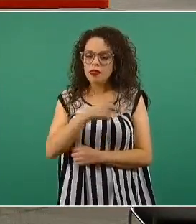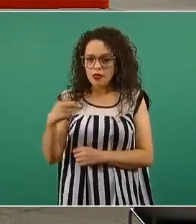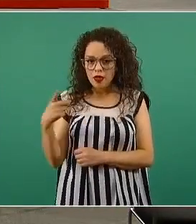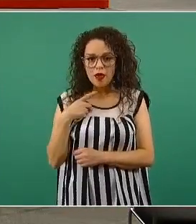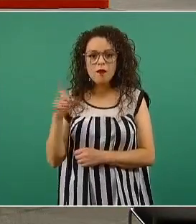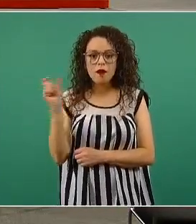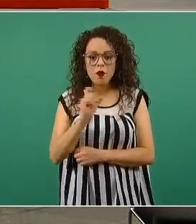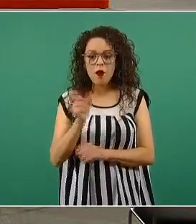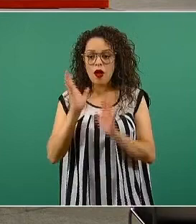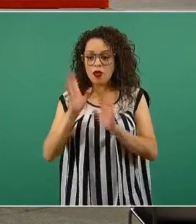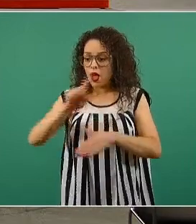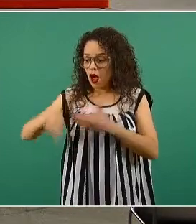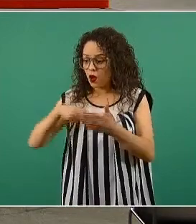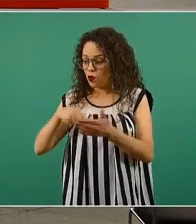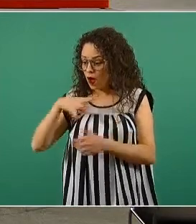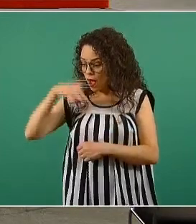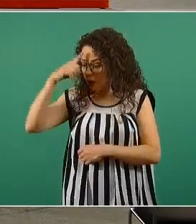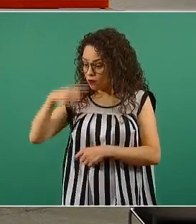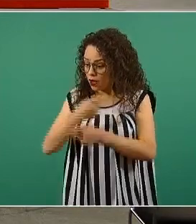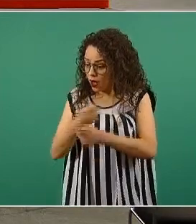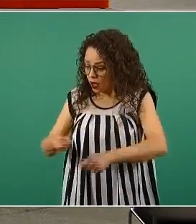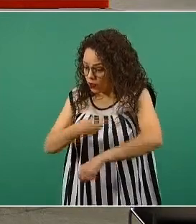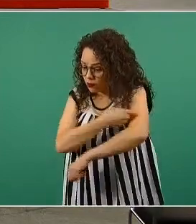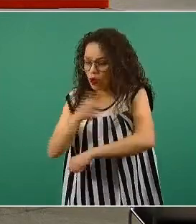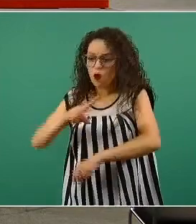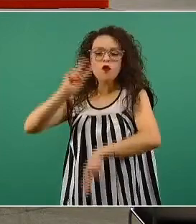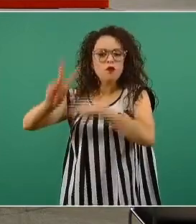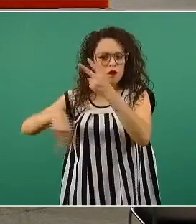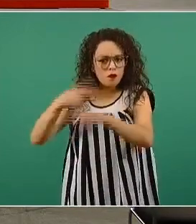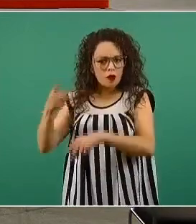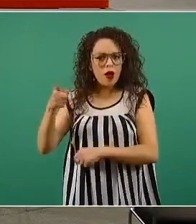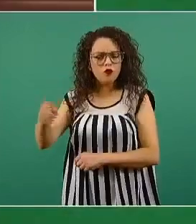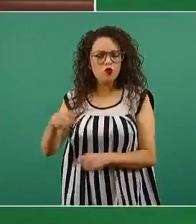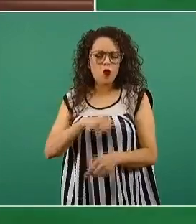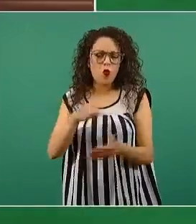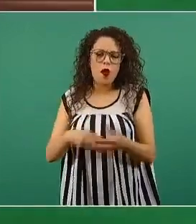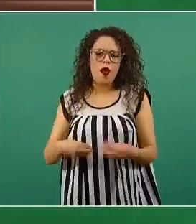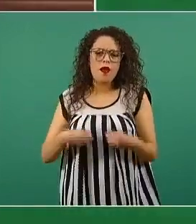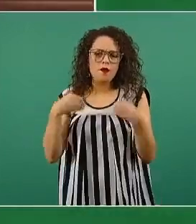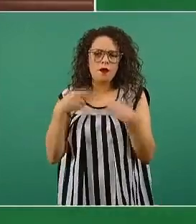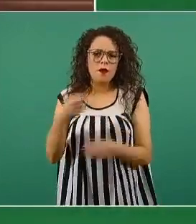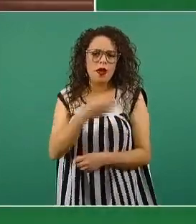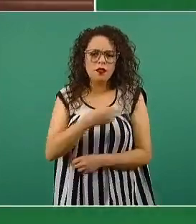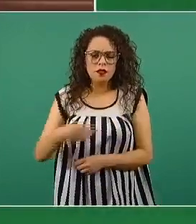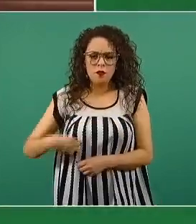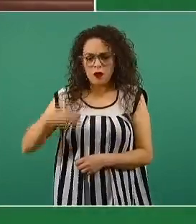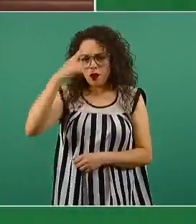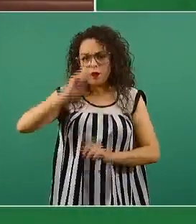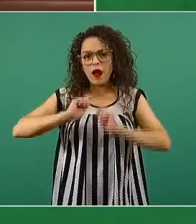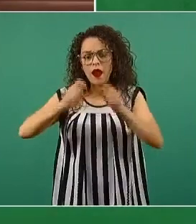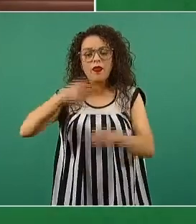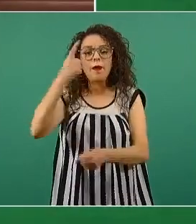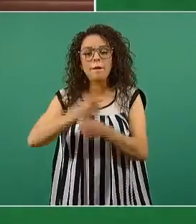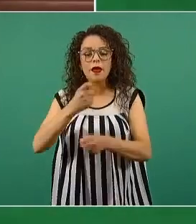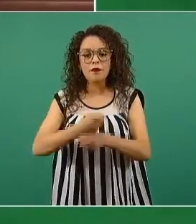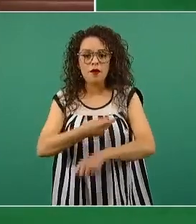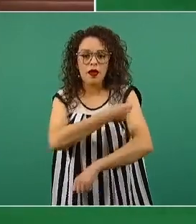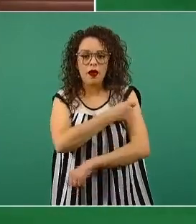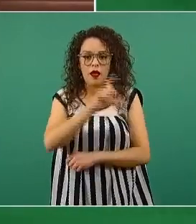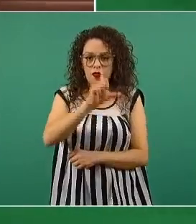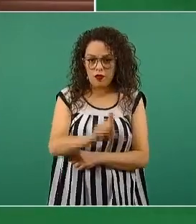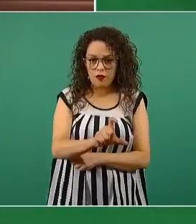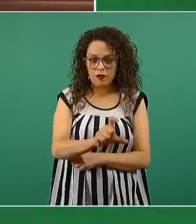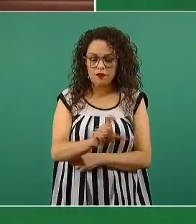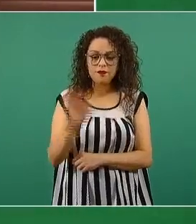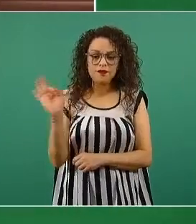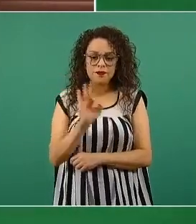se activen los sitios de vacunación en el municipio de su residencia, que activen y van a recibir su primera dosis si ya están